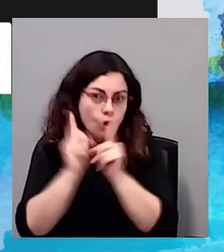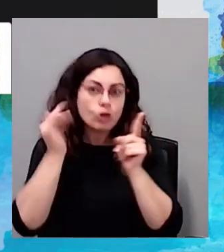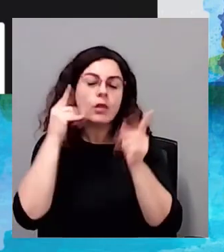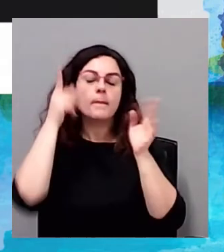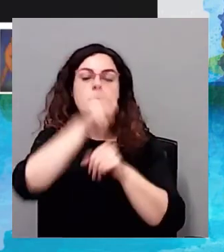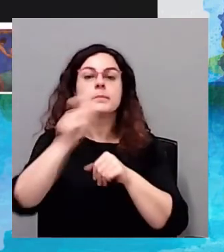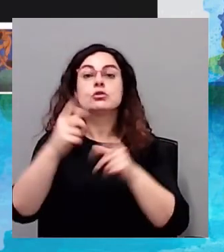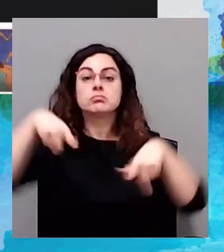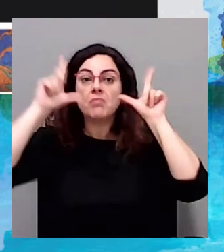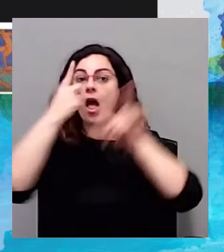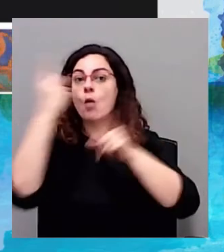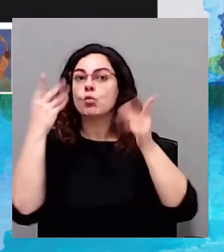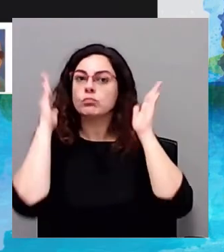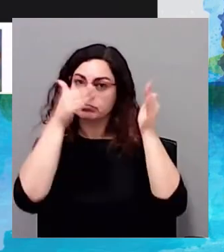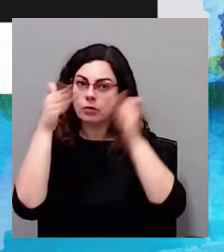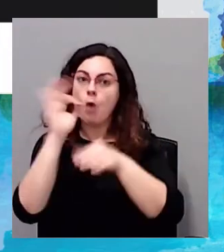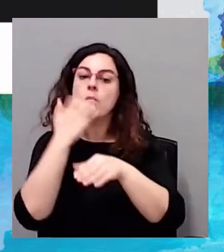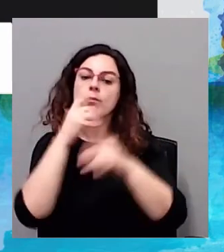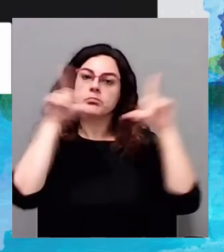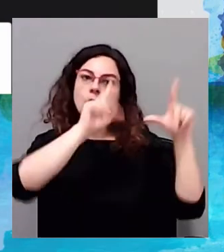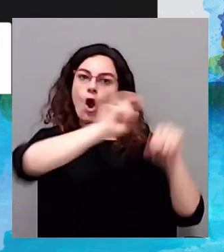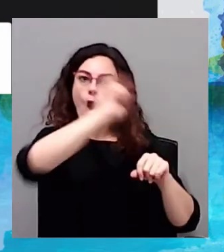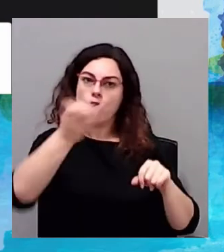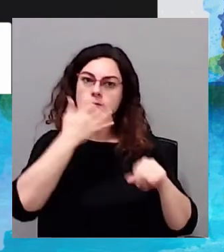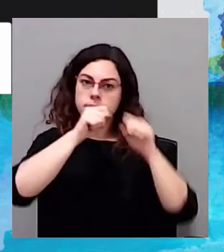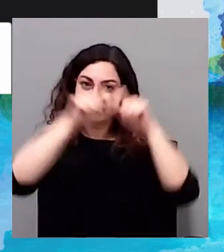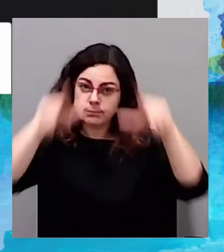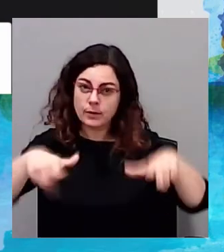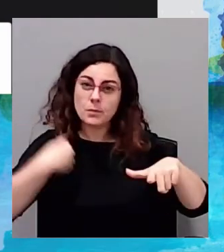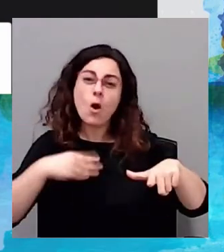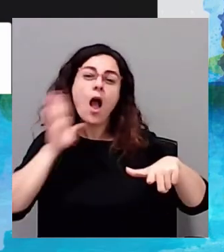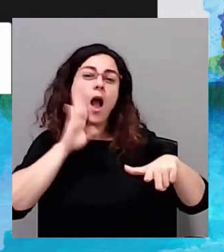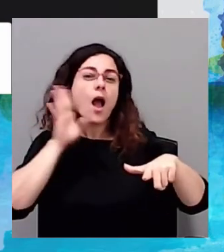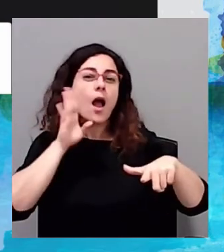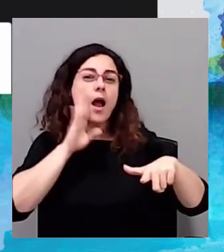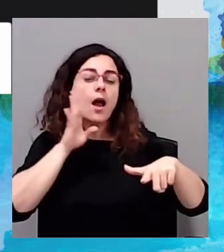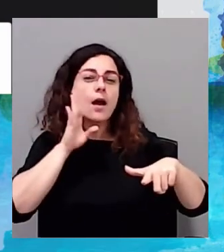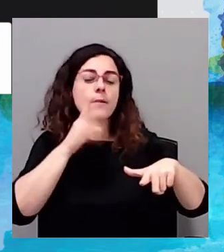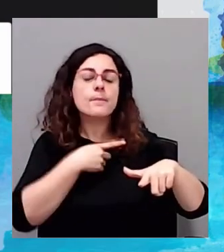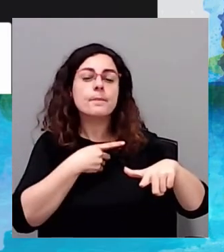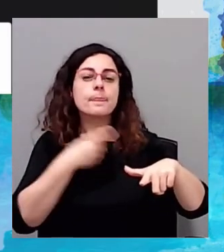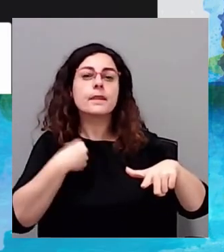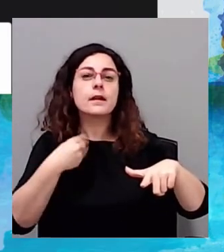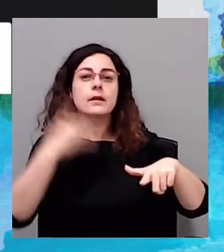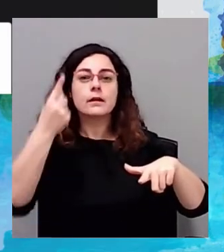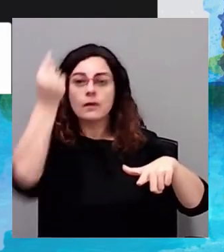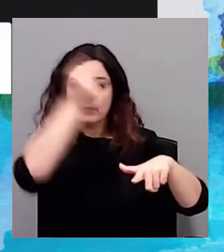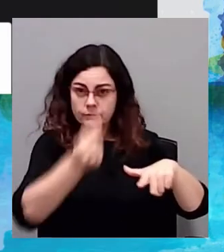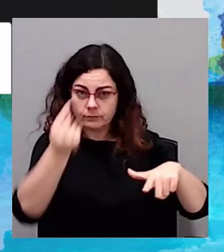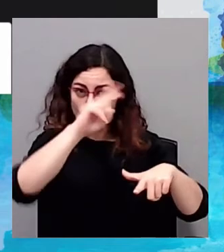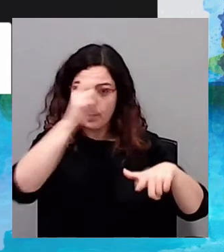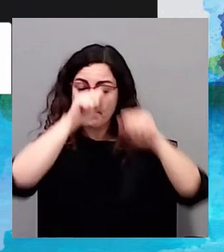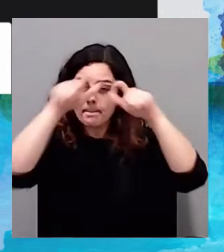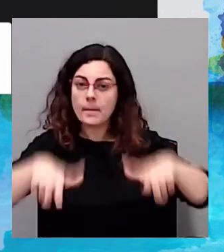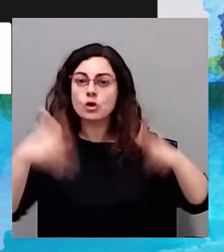personajes. O aquí tenemos el patio que antes os he enseñado el diagrama en termoformado, el patio de la casa de